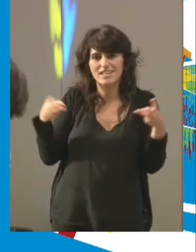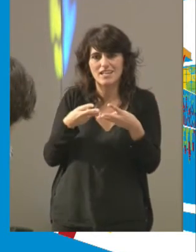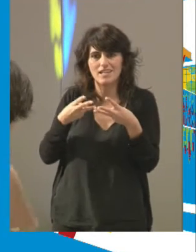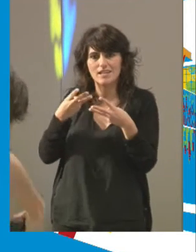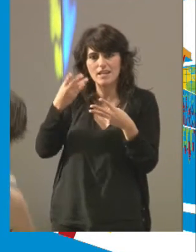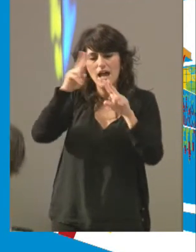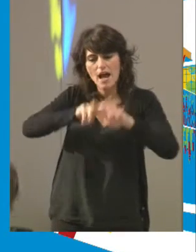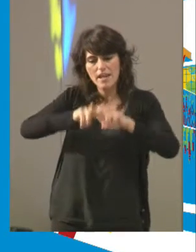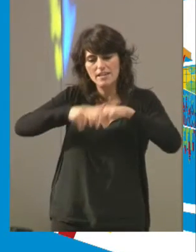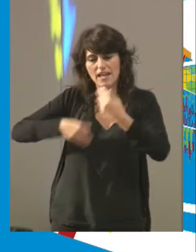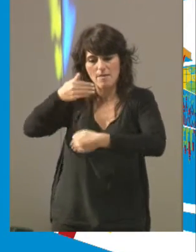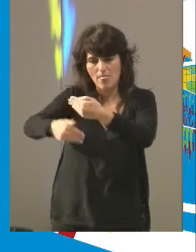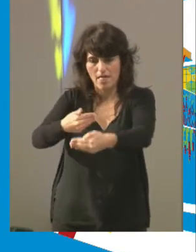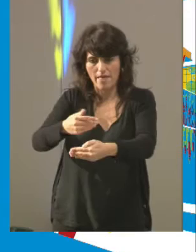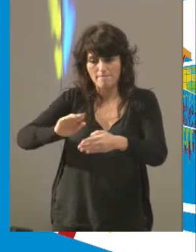avanzada.